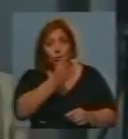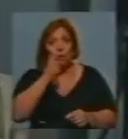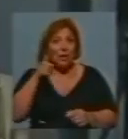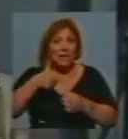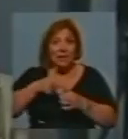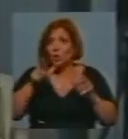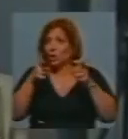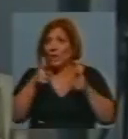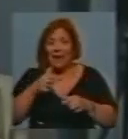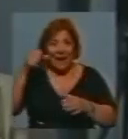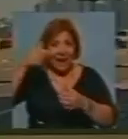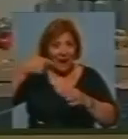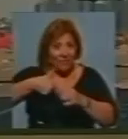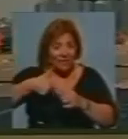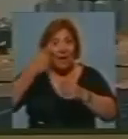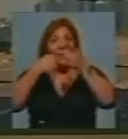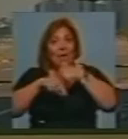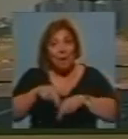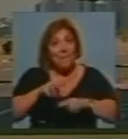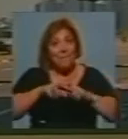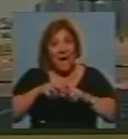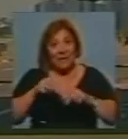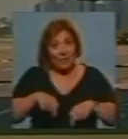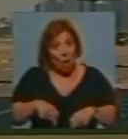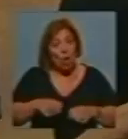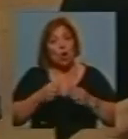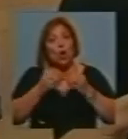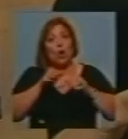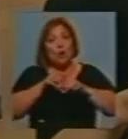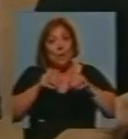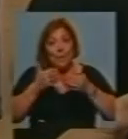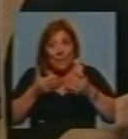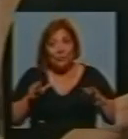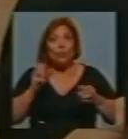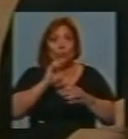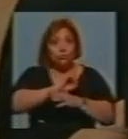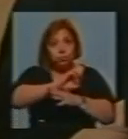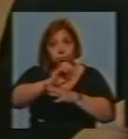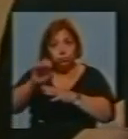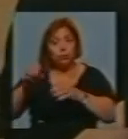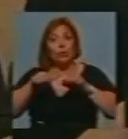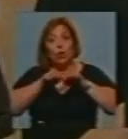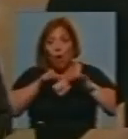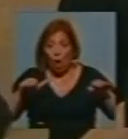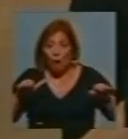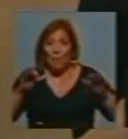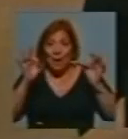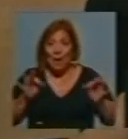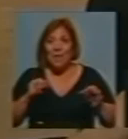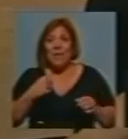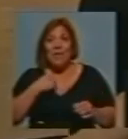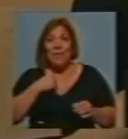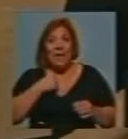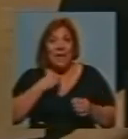nafta. Sin embargo, durante este martes comenzó a normalizarse la distribución. Hoy el abastecimiento empezó a normalizarse de nuestras